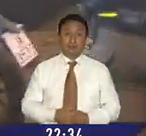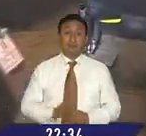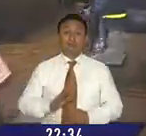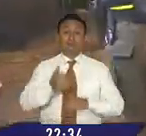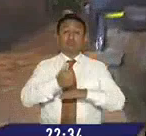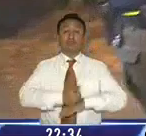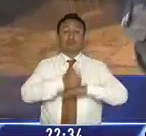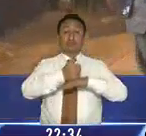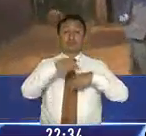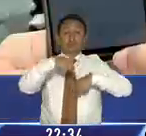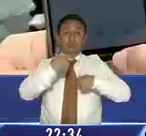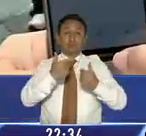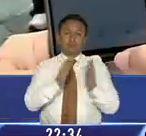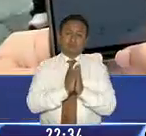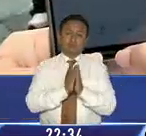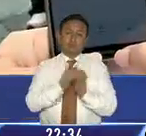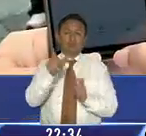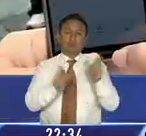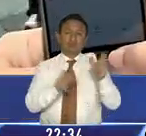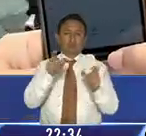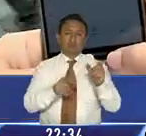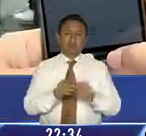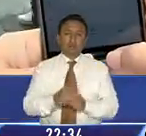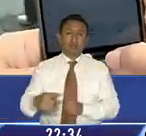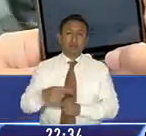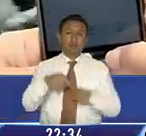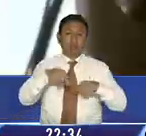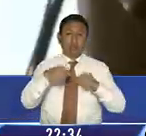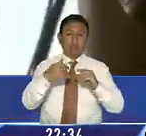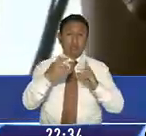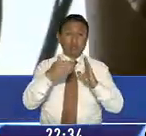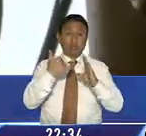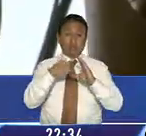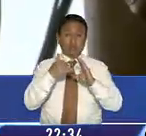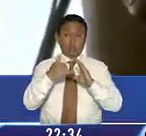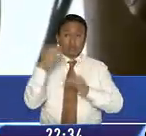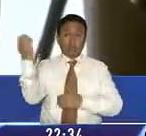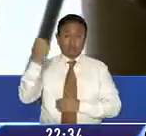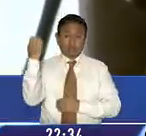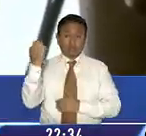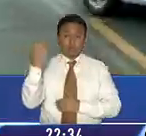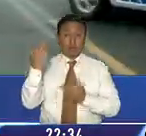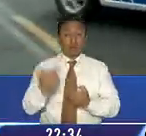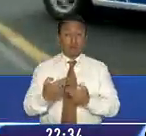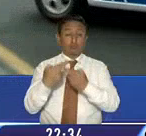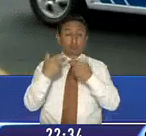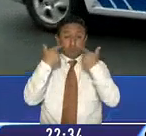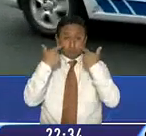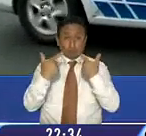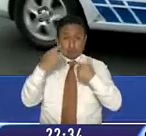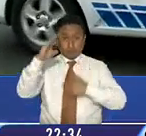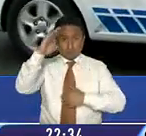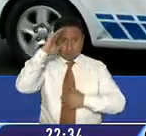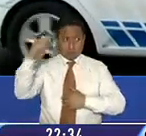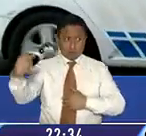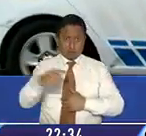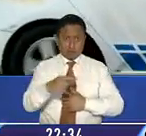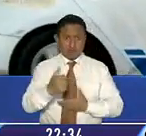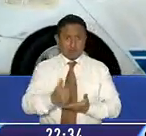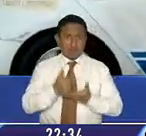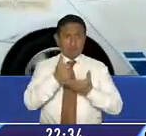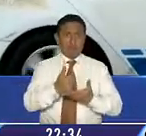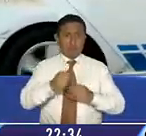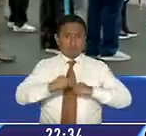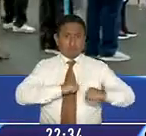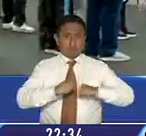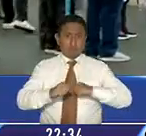Las autoridades hicieron un llamado a la ciudadanía para que mediante los chats comunitarios, alarmas, encargo de hogares y demás servicios que ofrece la institución, se